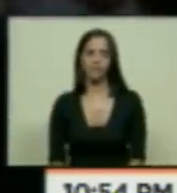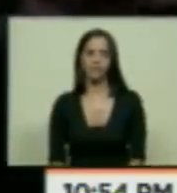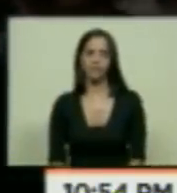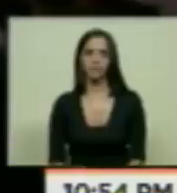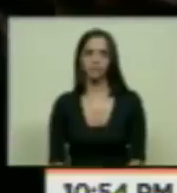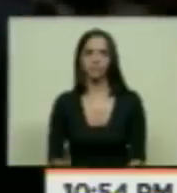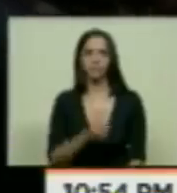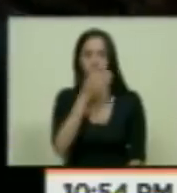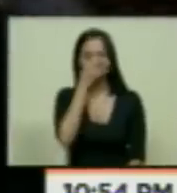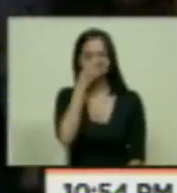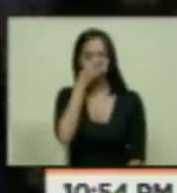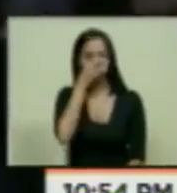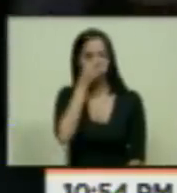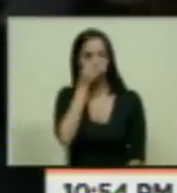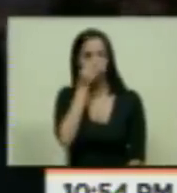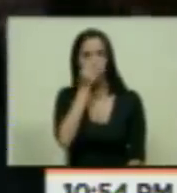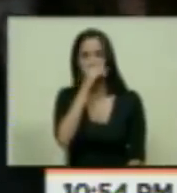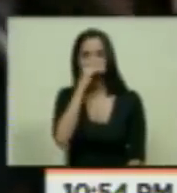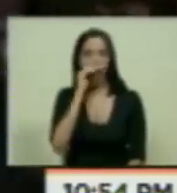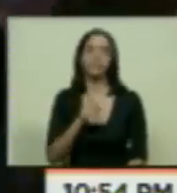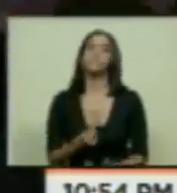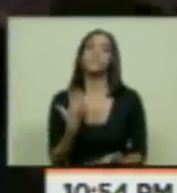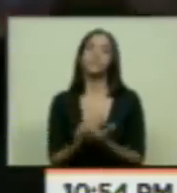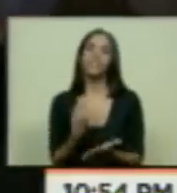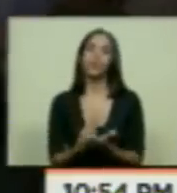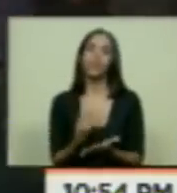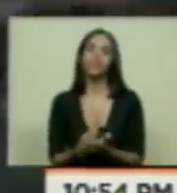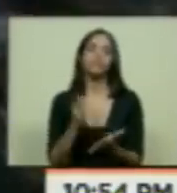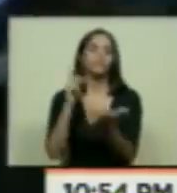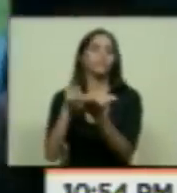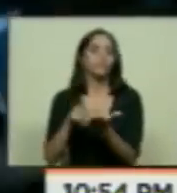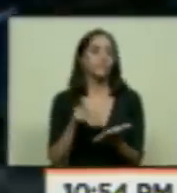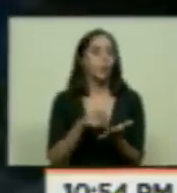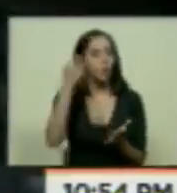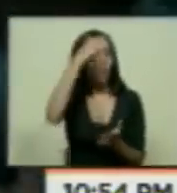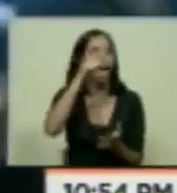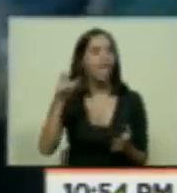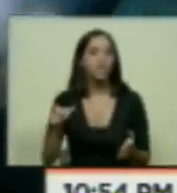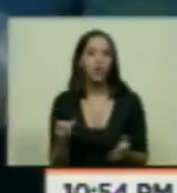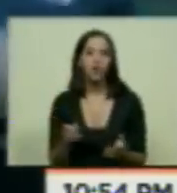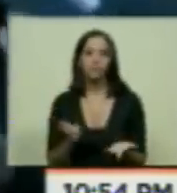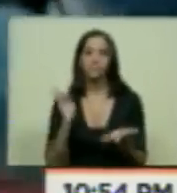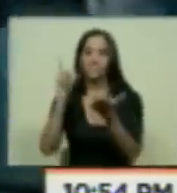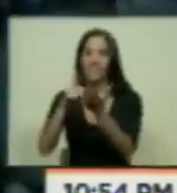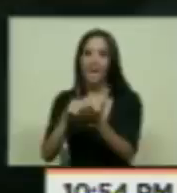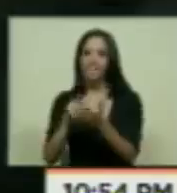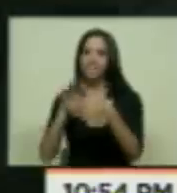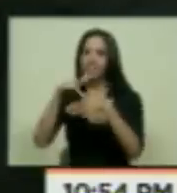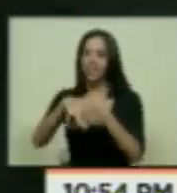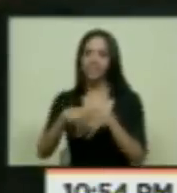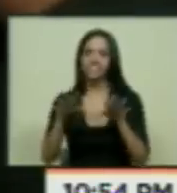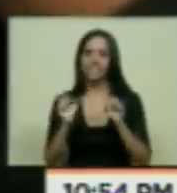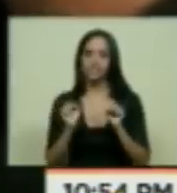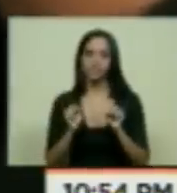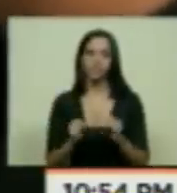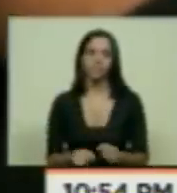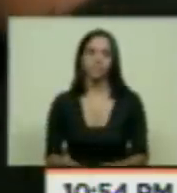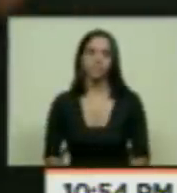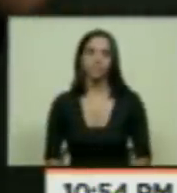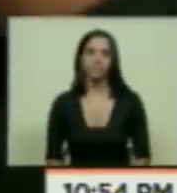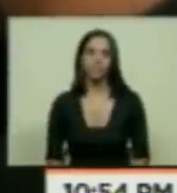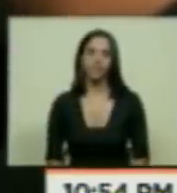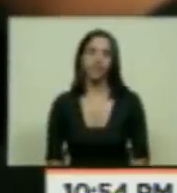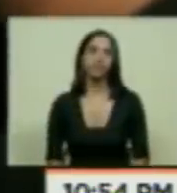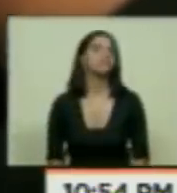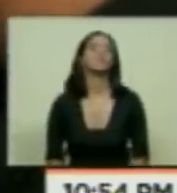En la vía Cumanacoa Maturín, se detuvo en cada poblado. Llegó hasta Quebrada Seca. Y aquí estamos. Ahora me quiero llevar